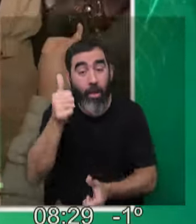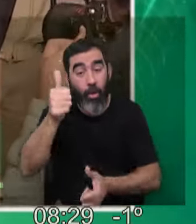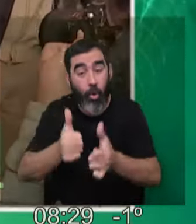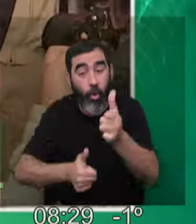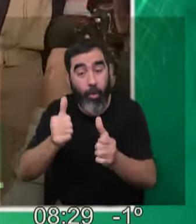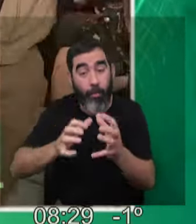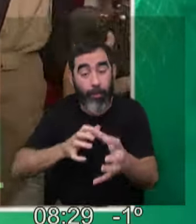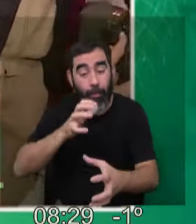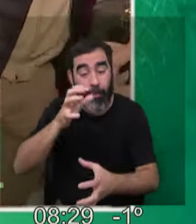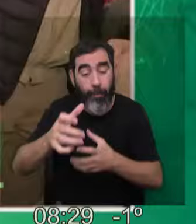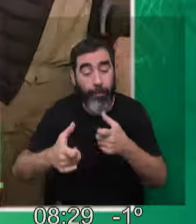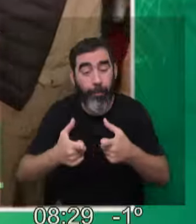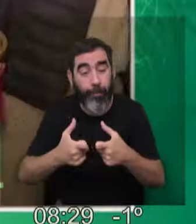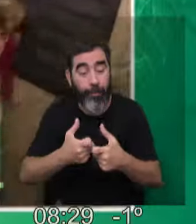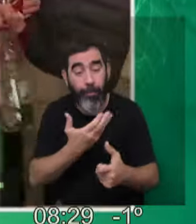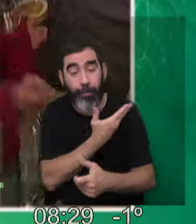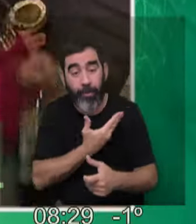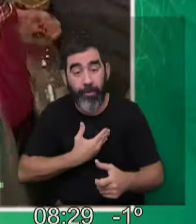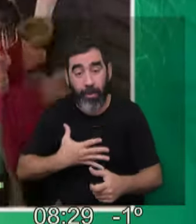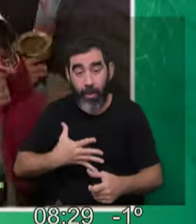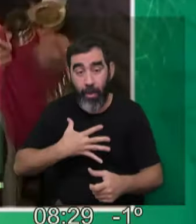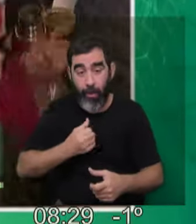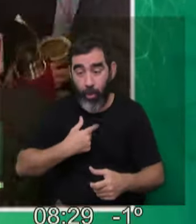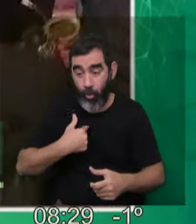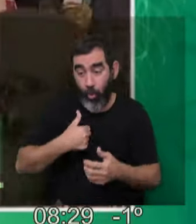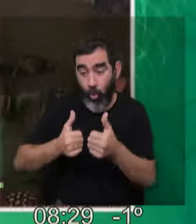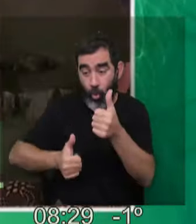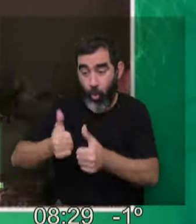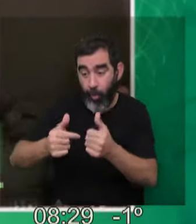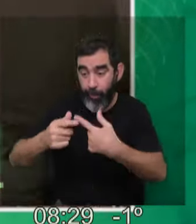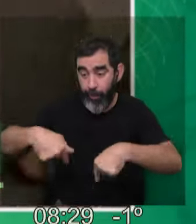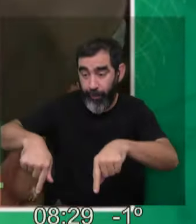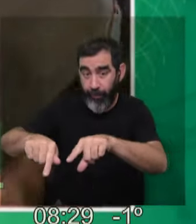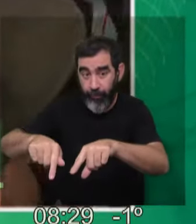dentro de la coalición. Le dice a los blancos, mire que yo estoy compitiendo con usted.